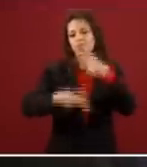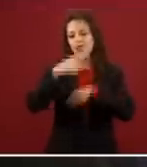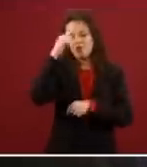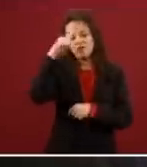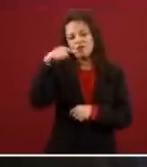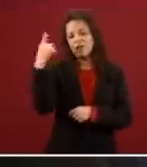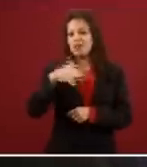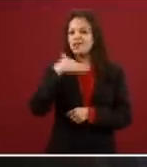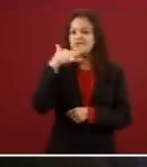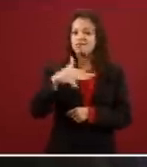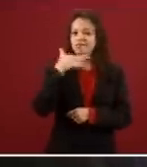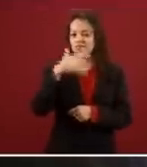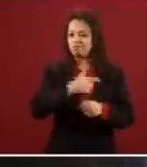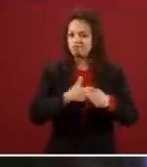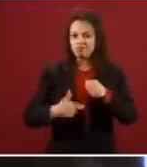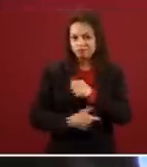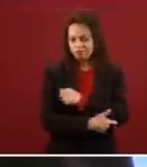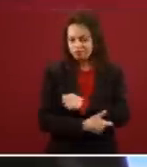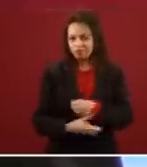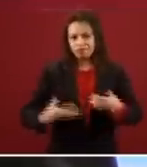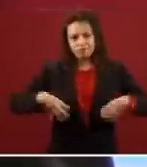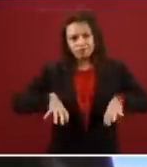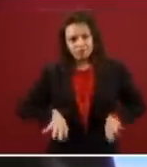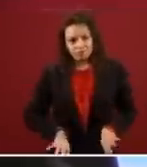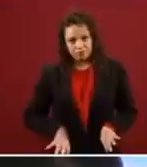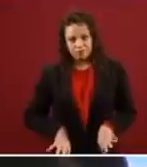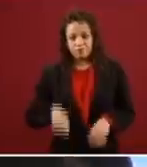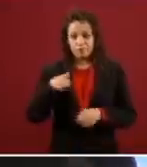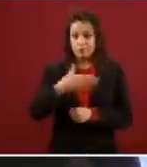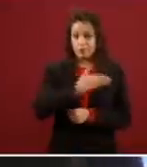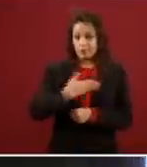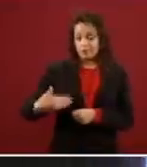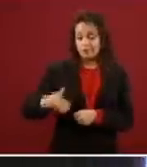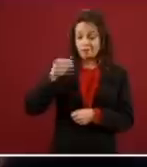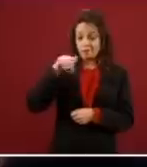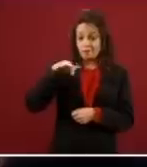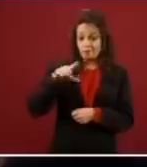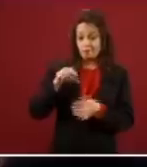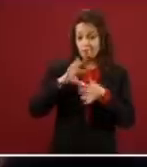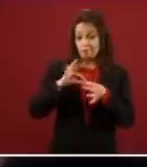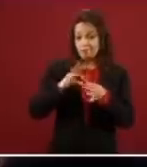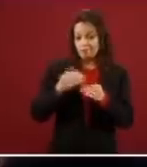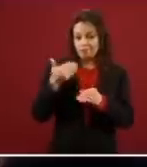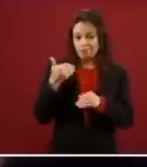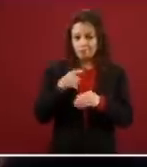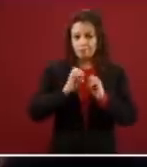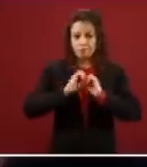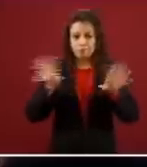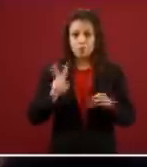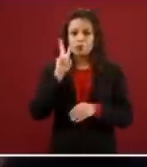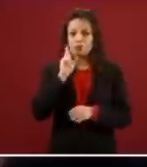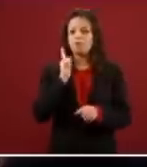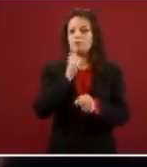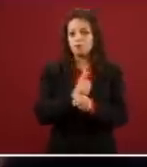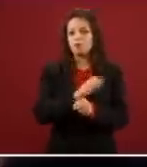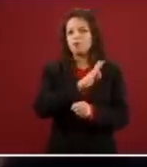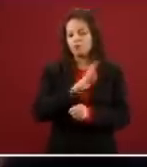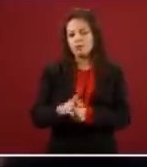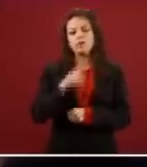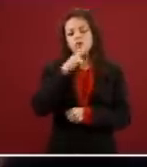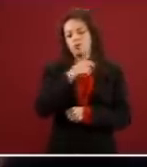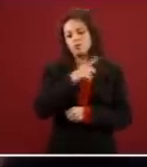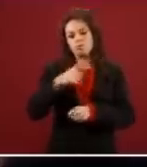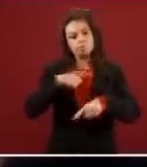el punto central es que el presidente Andrés Manuel López Obrador ha sido muy claro, este tipo de conductas deben concluir. Muchas